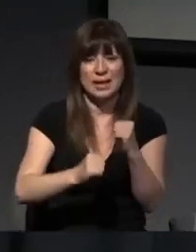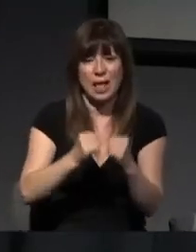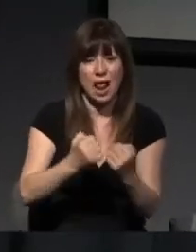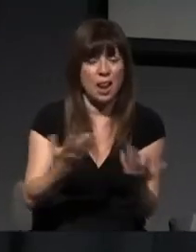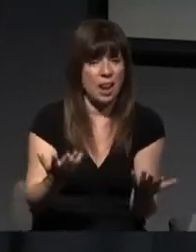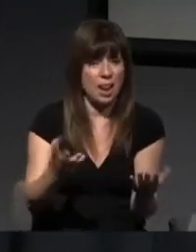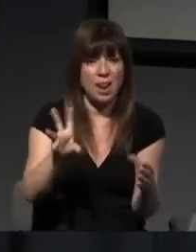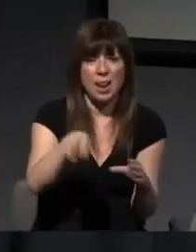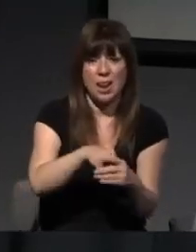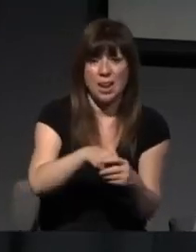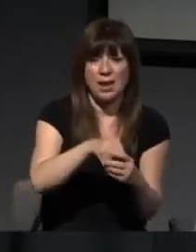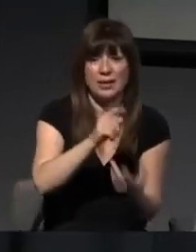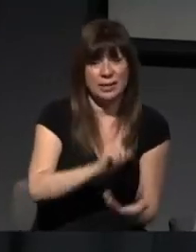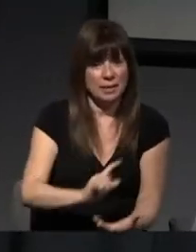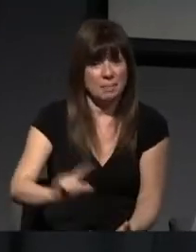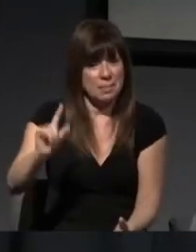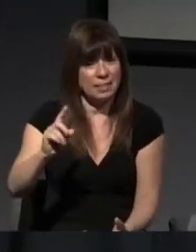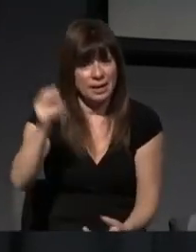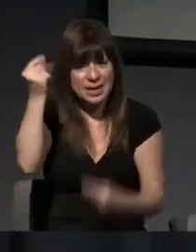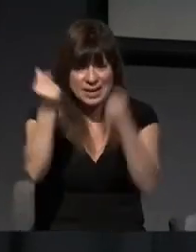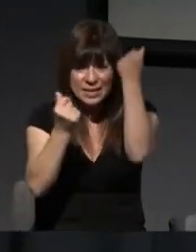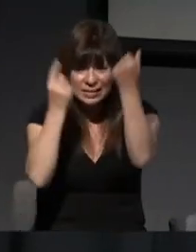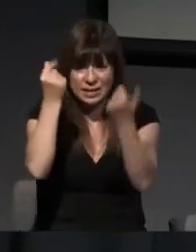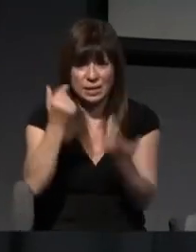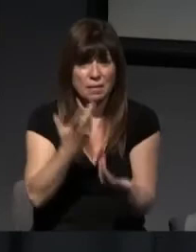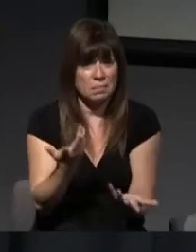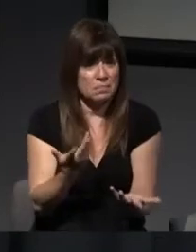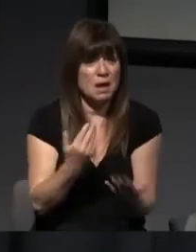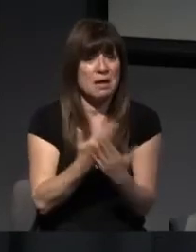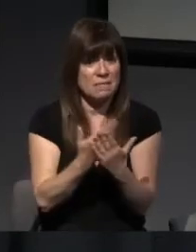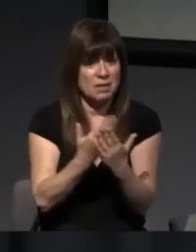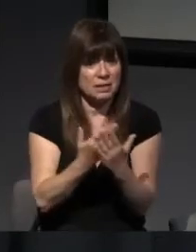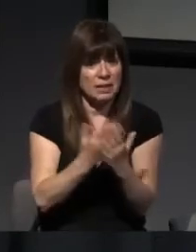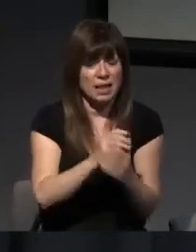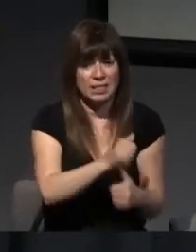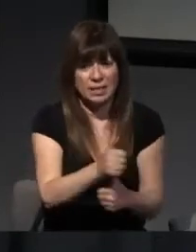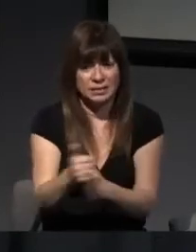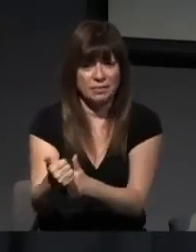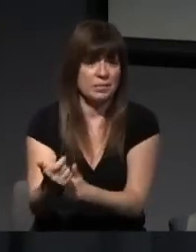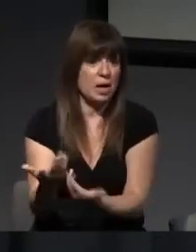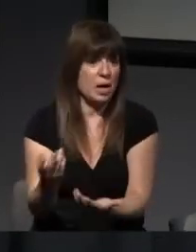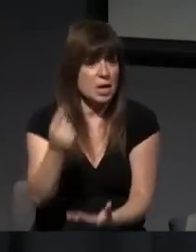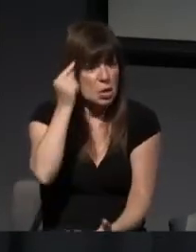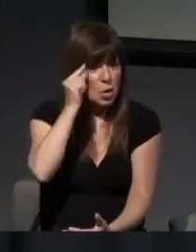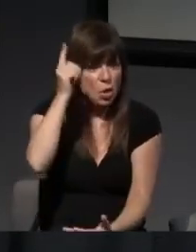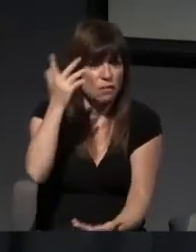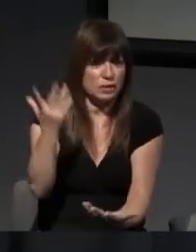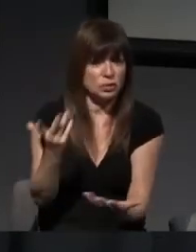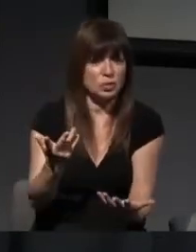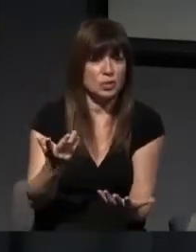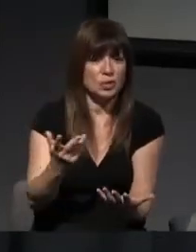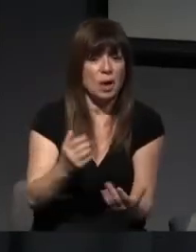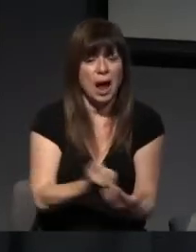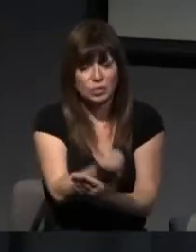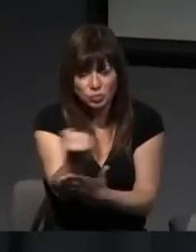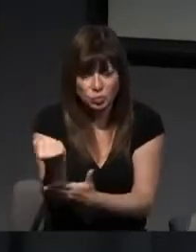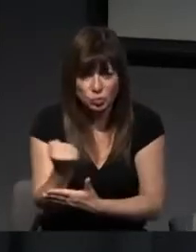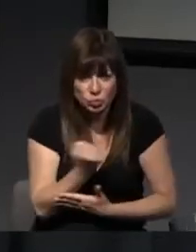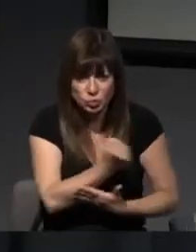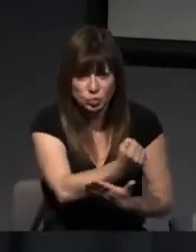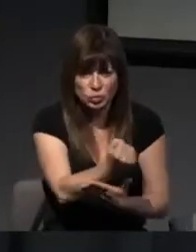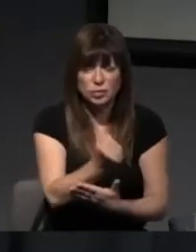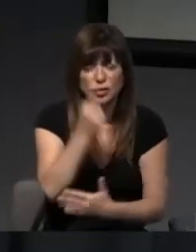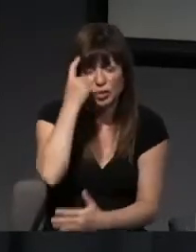¿no es cierto?, emprender iniciativas para enfrentar desafíos de innovación, desafíos sociales, colaborativamente. Y creo que la RAIN está en el